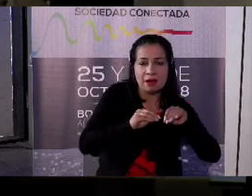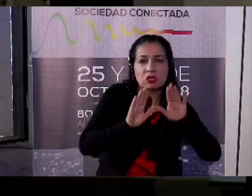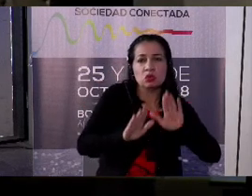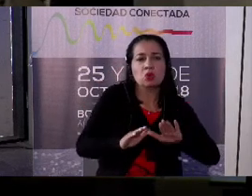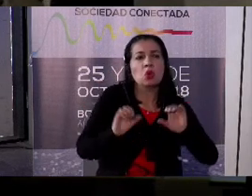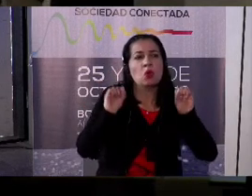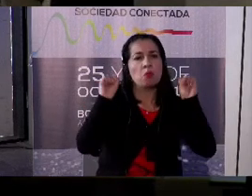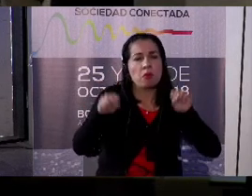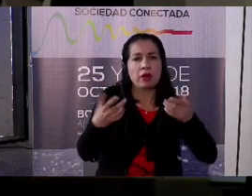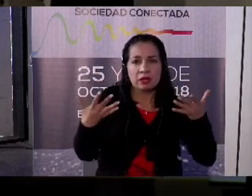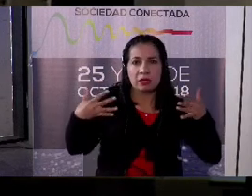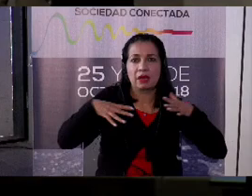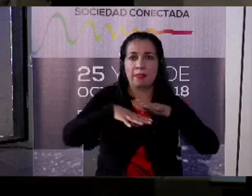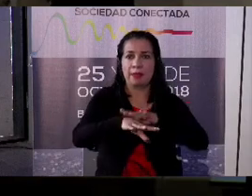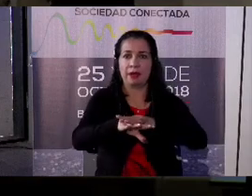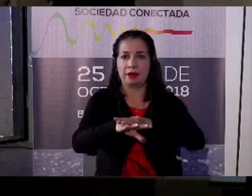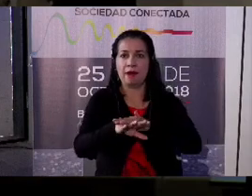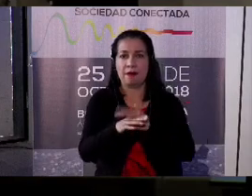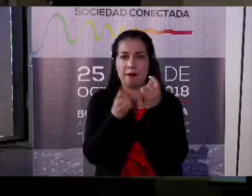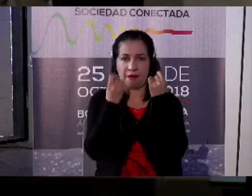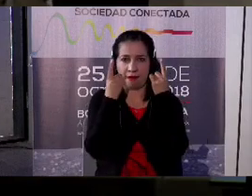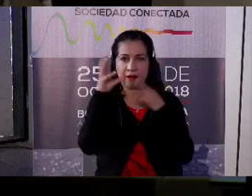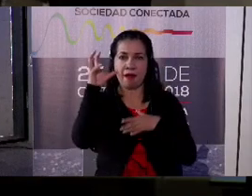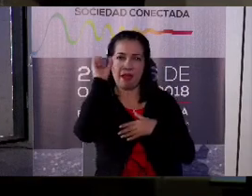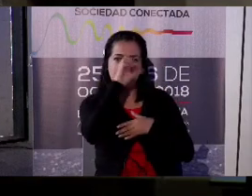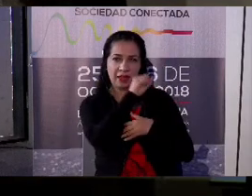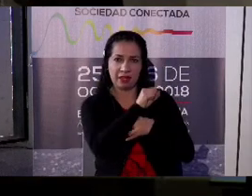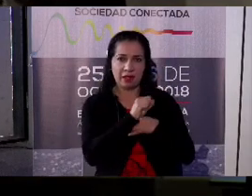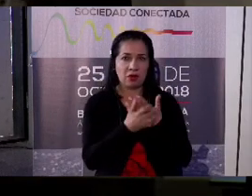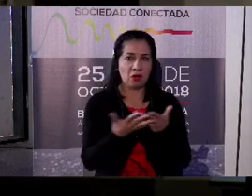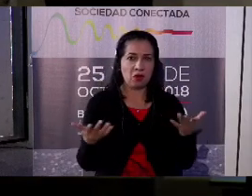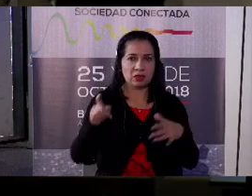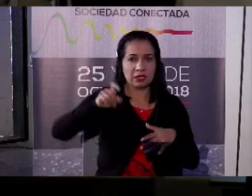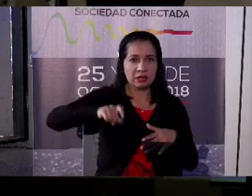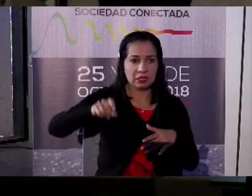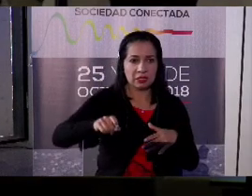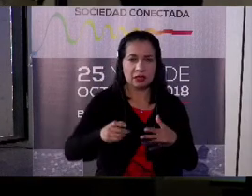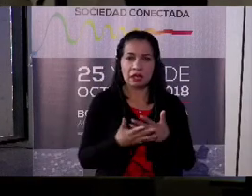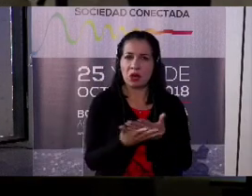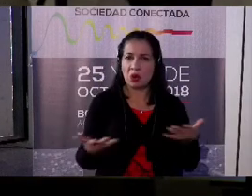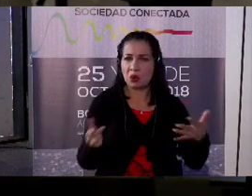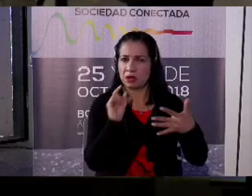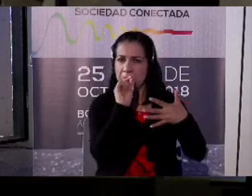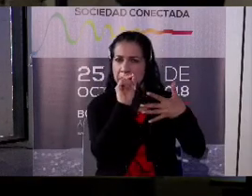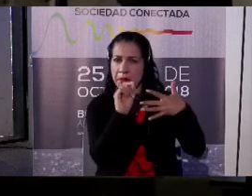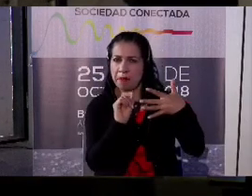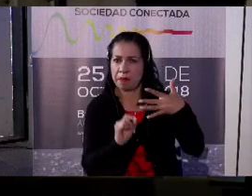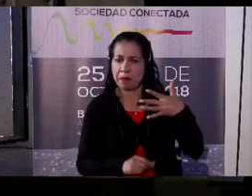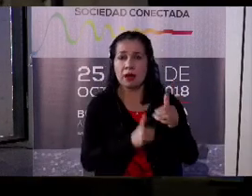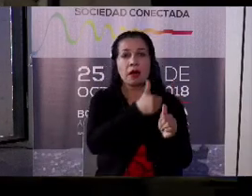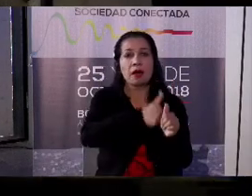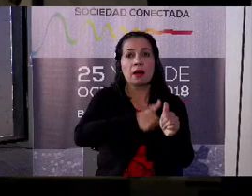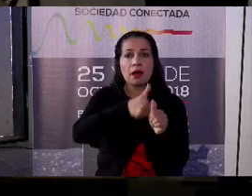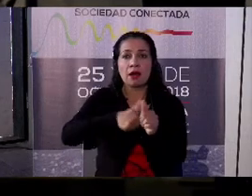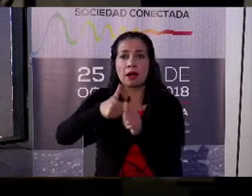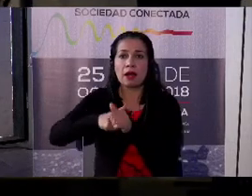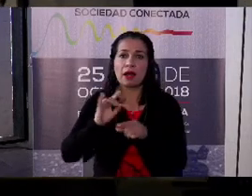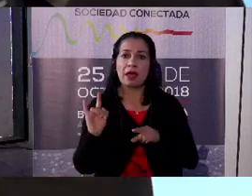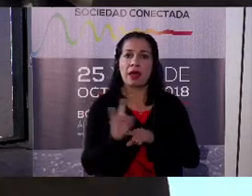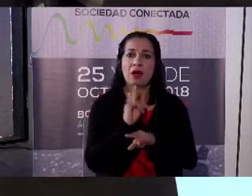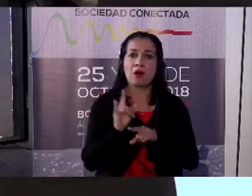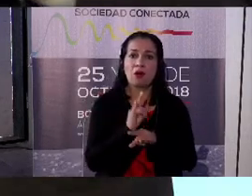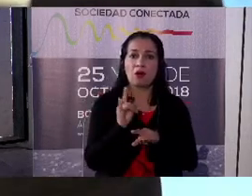entender las necesidades y las particularidades de cada usuario